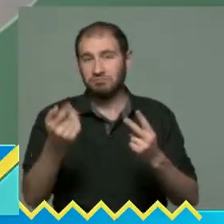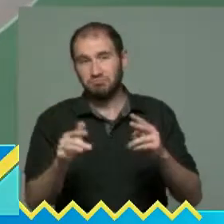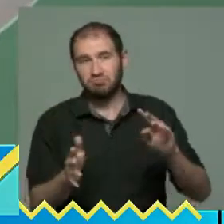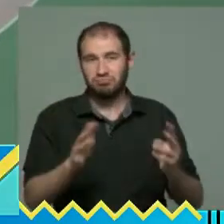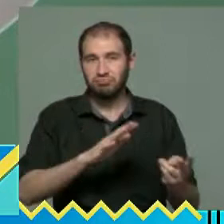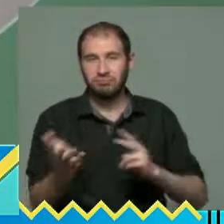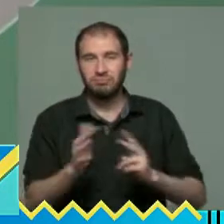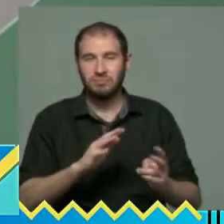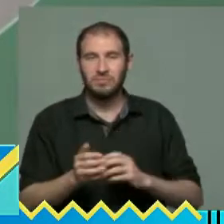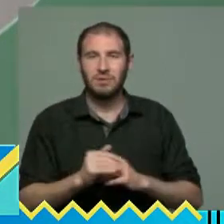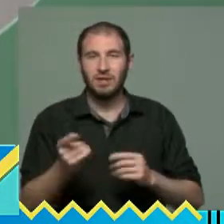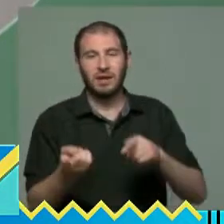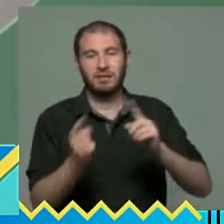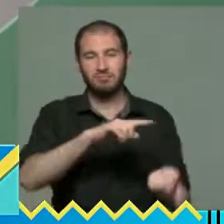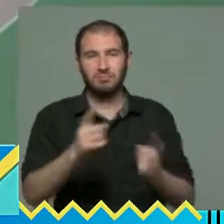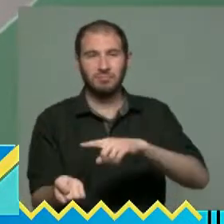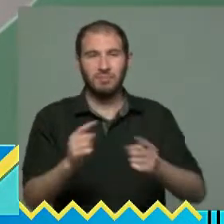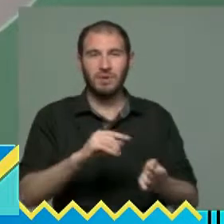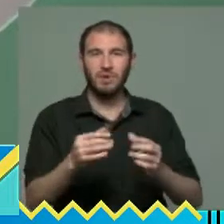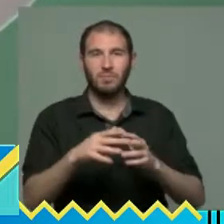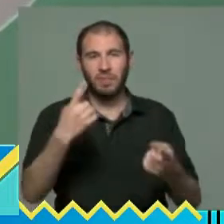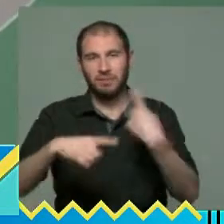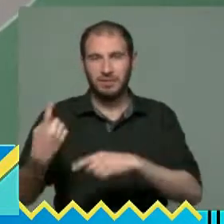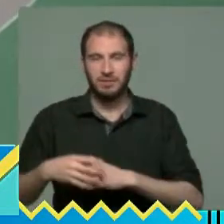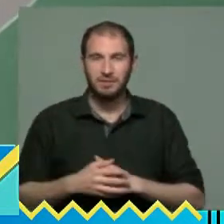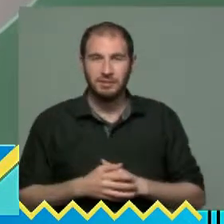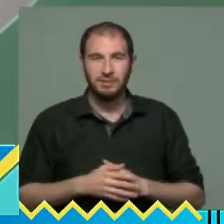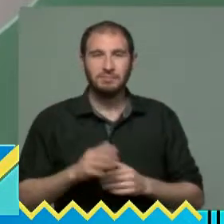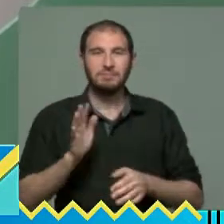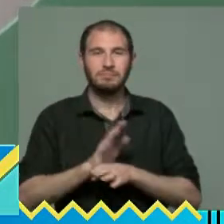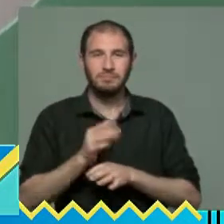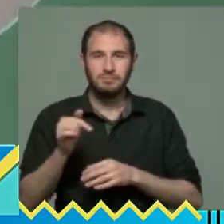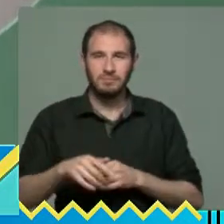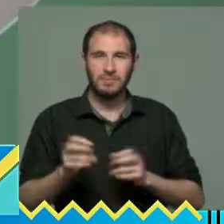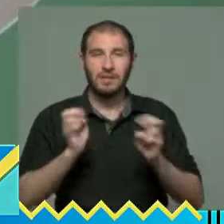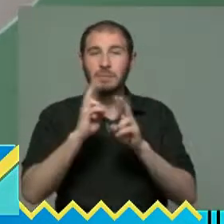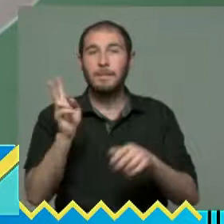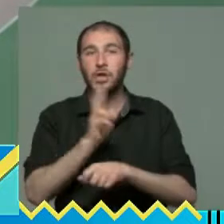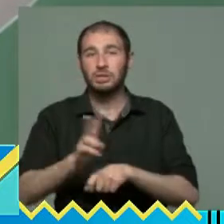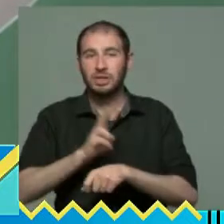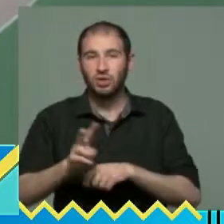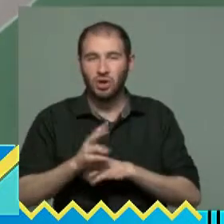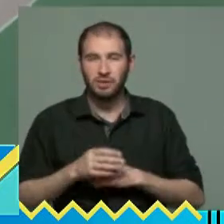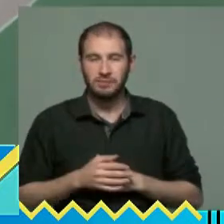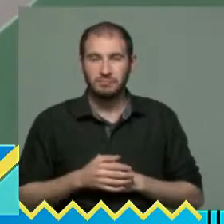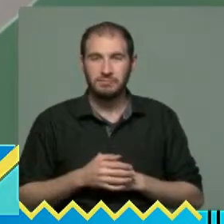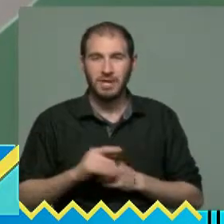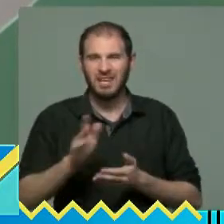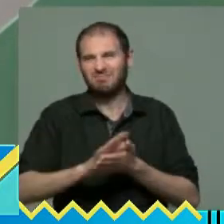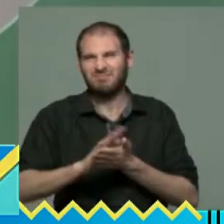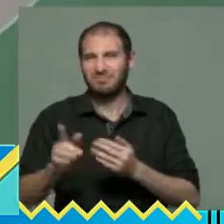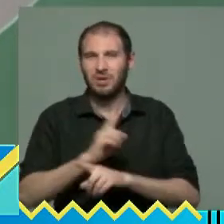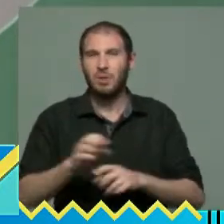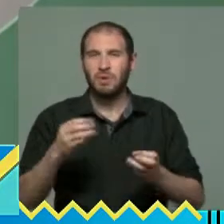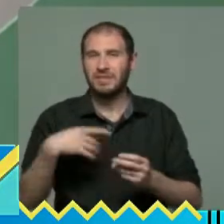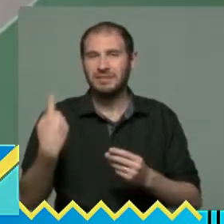fueron ocupando alternadamente distintas variantes. Entonces, en ese sentido, el fenómeno de Protectora no es muy novedoso, en el sentido